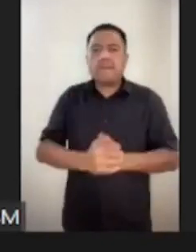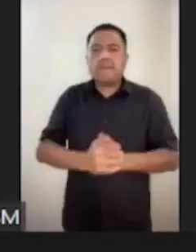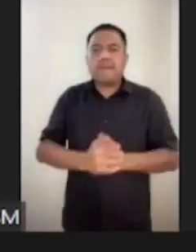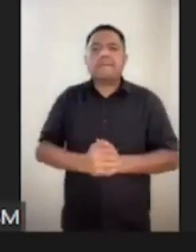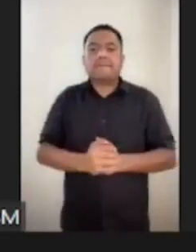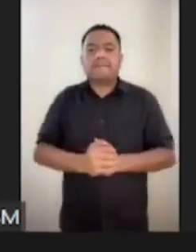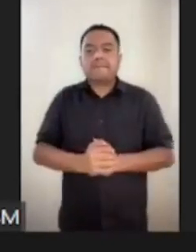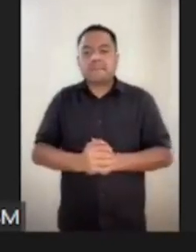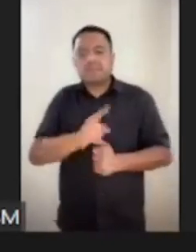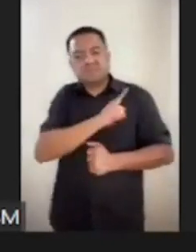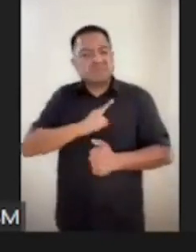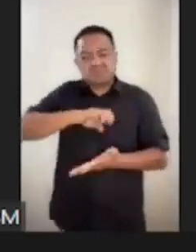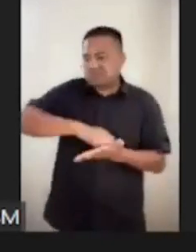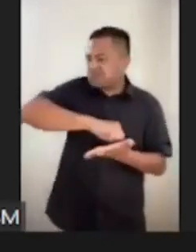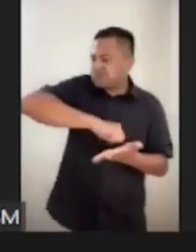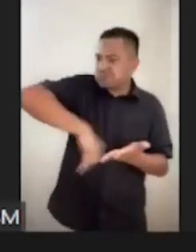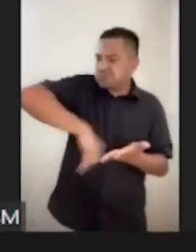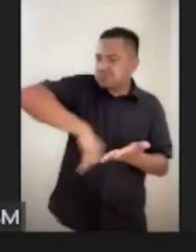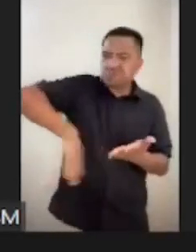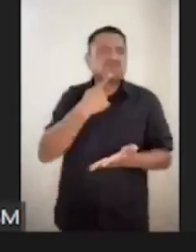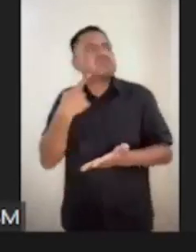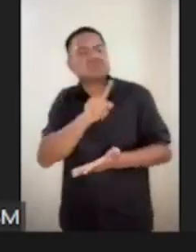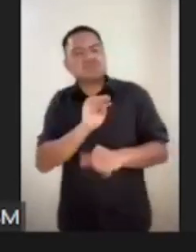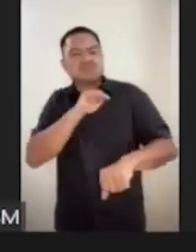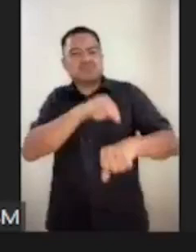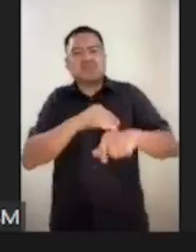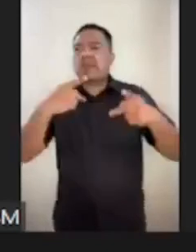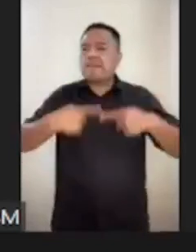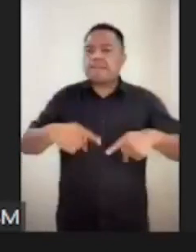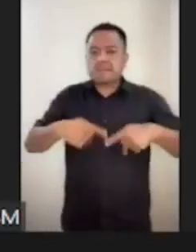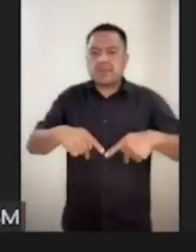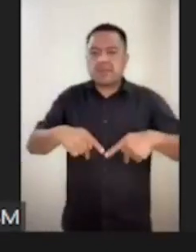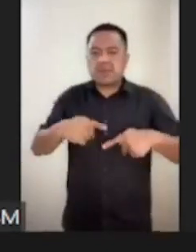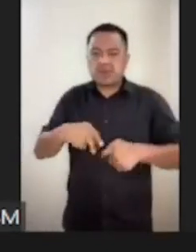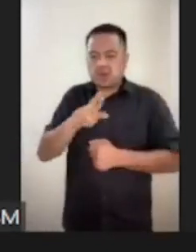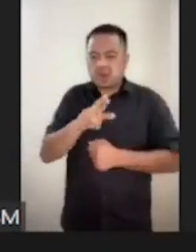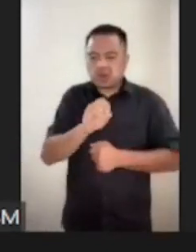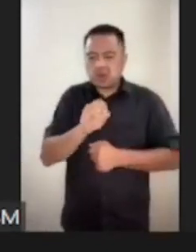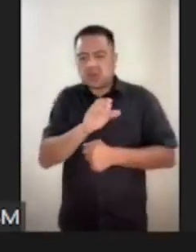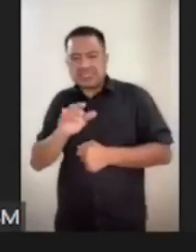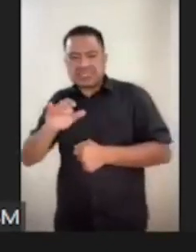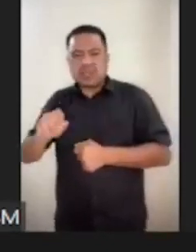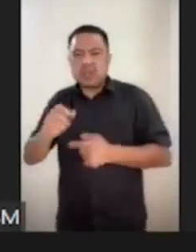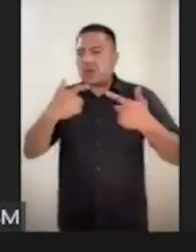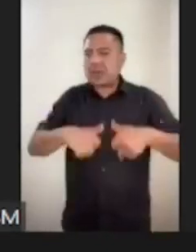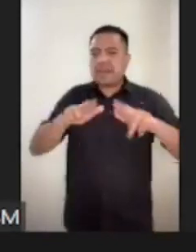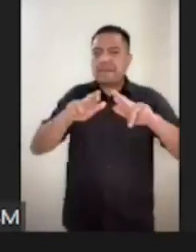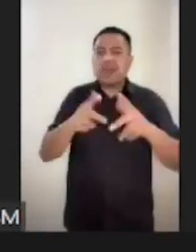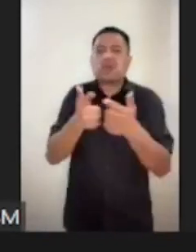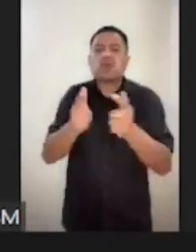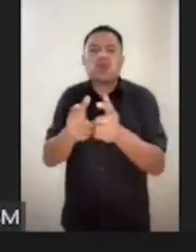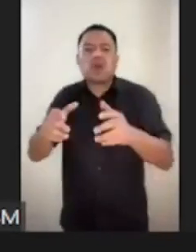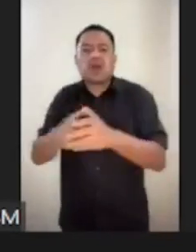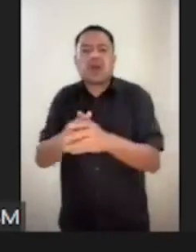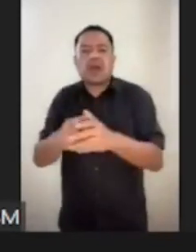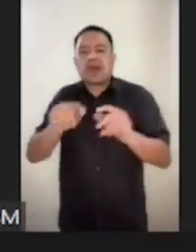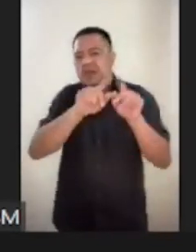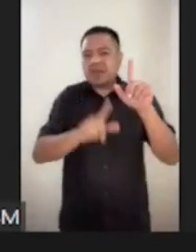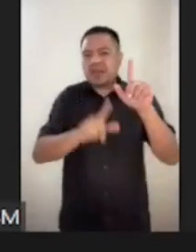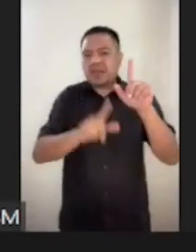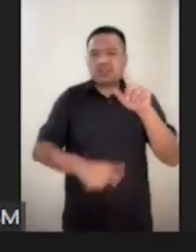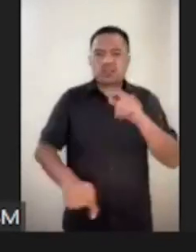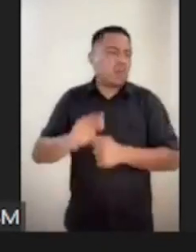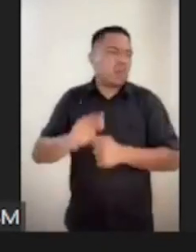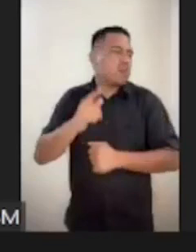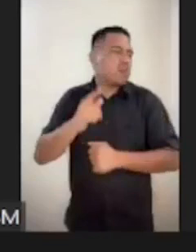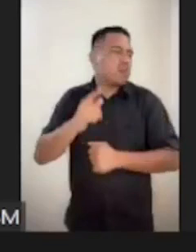Único, se desecha de plano el recurso de apelación interpuesto por la ciudadana Rocío Calleja Niño, representante del Partido Político Nacional Morena,